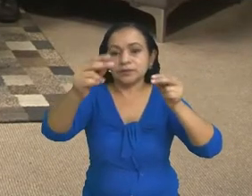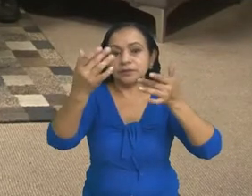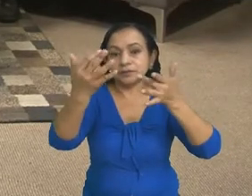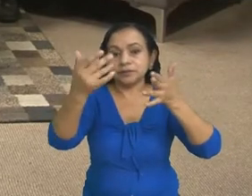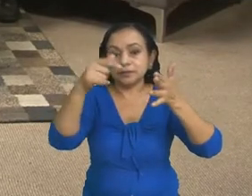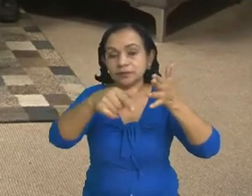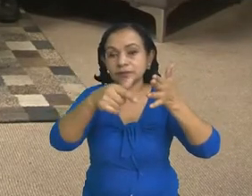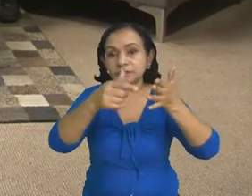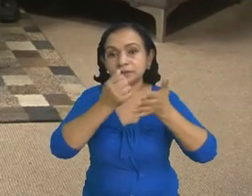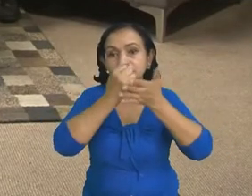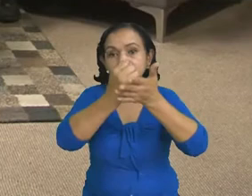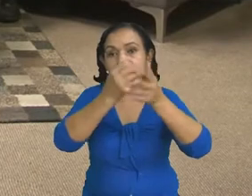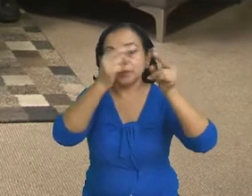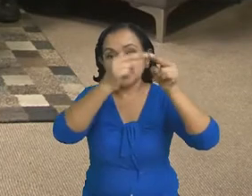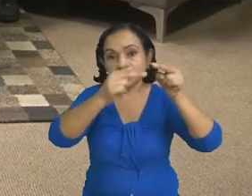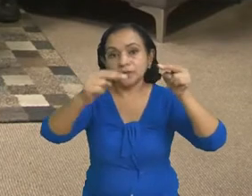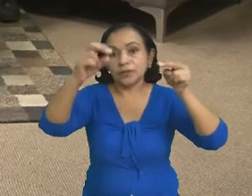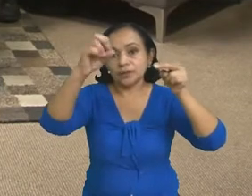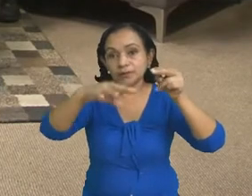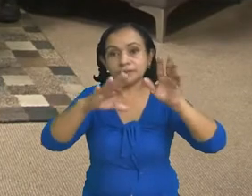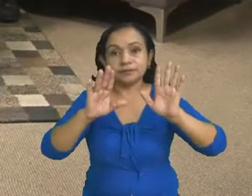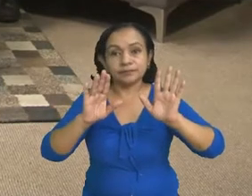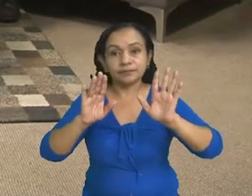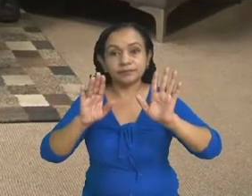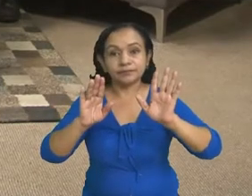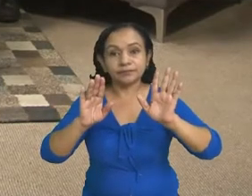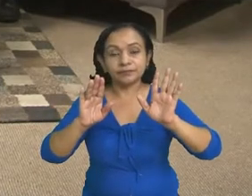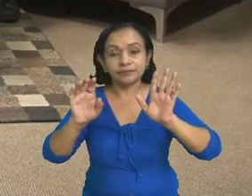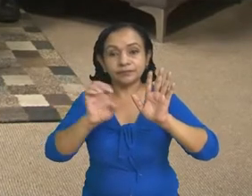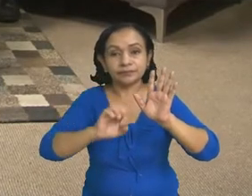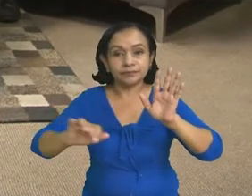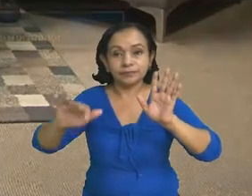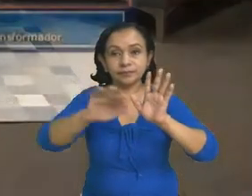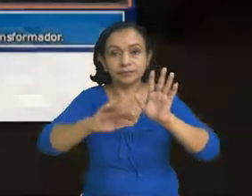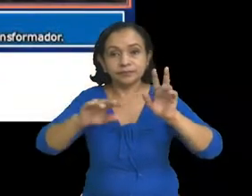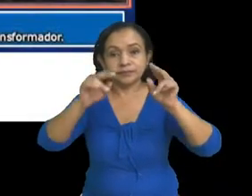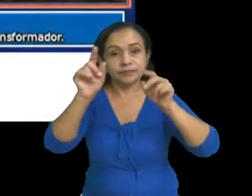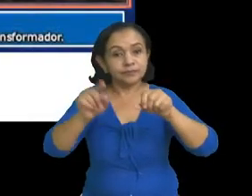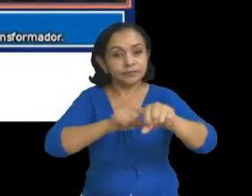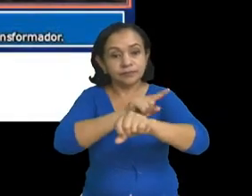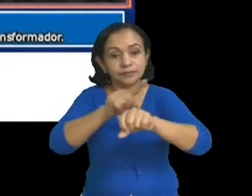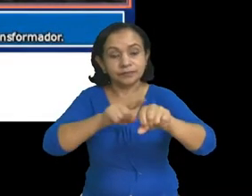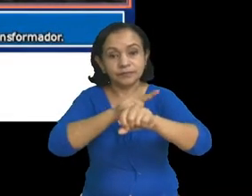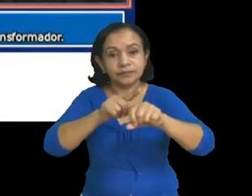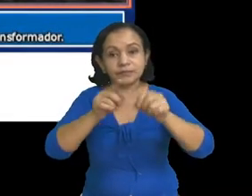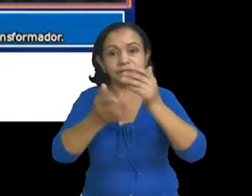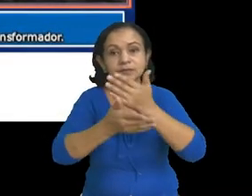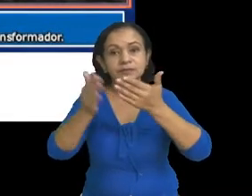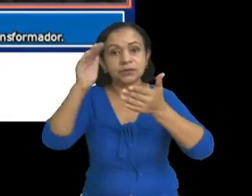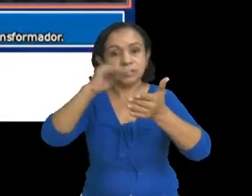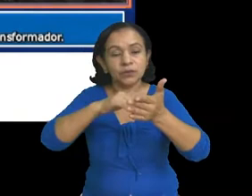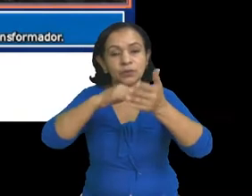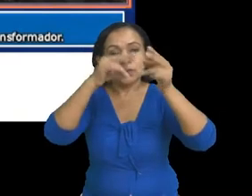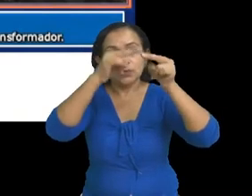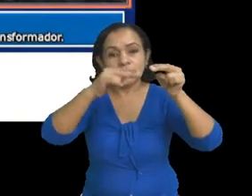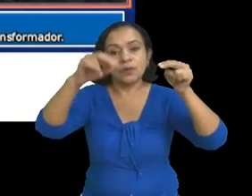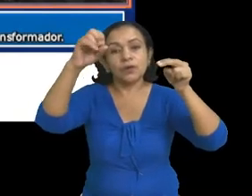Permite dejar, digamos, si falla, digamos, el caso del transformador de Estelí, en unas horas, pocas horas, ya